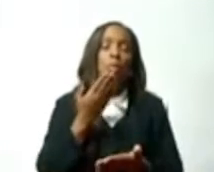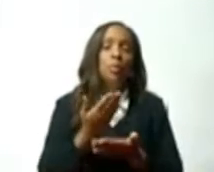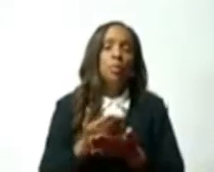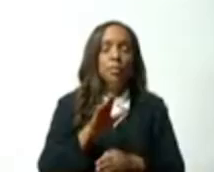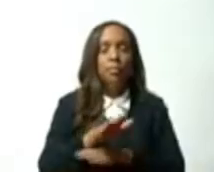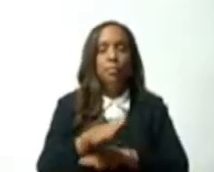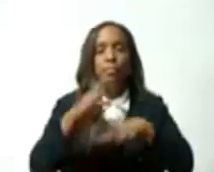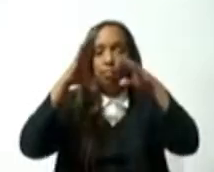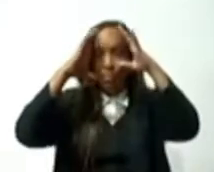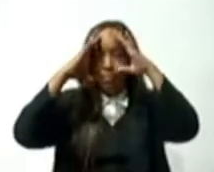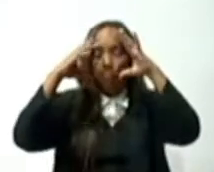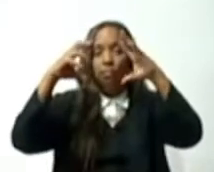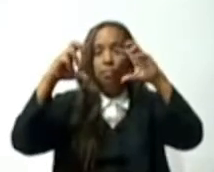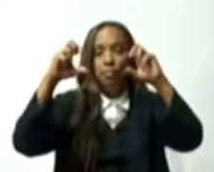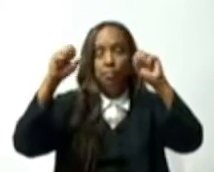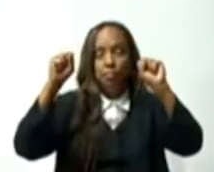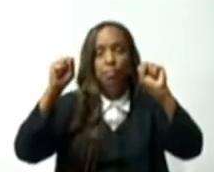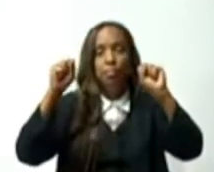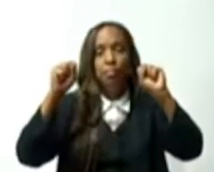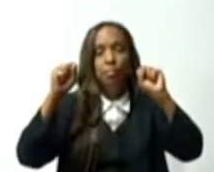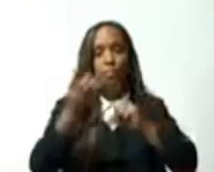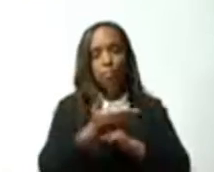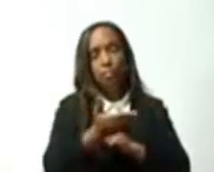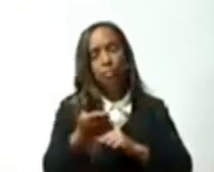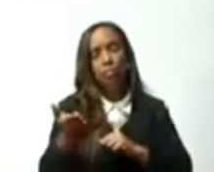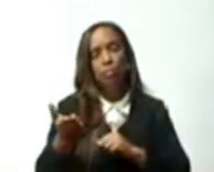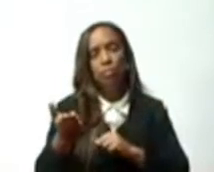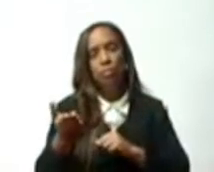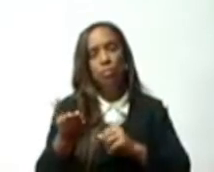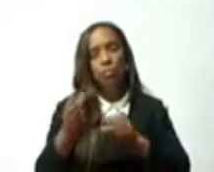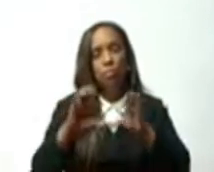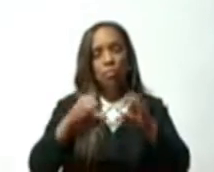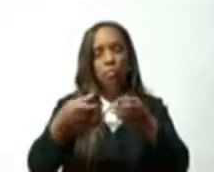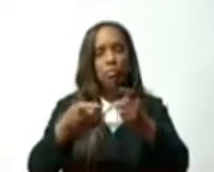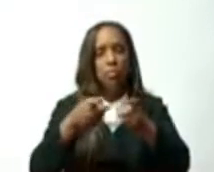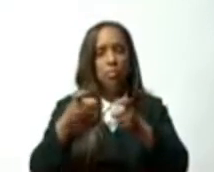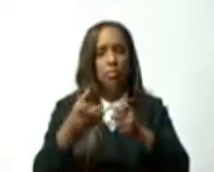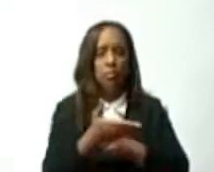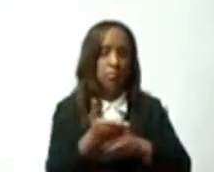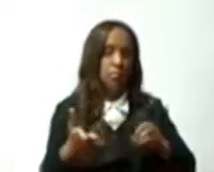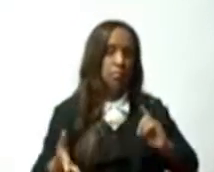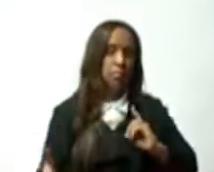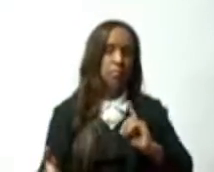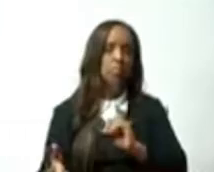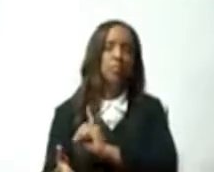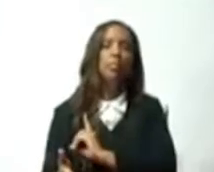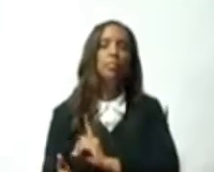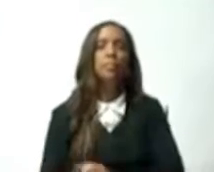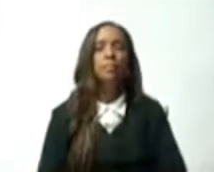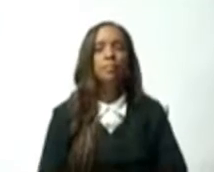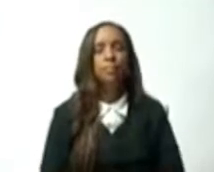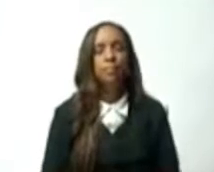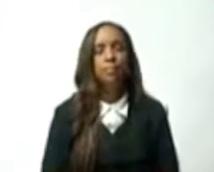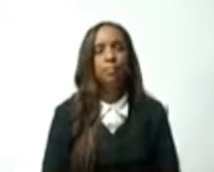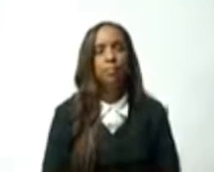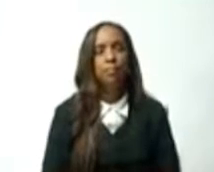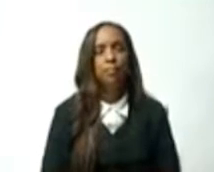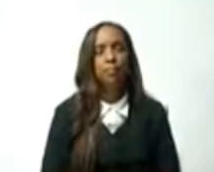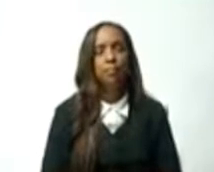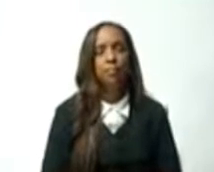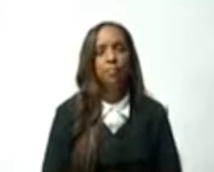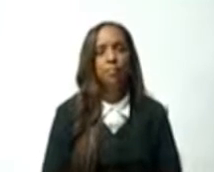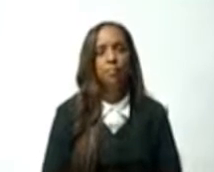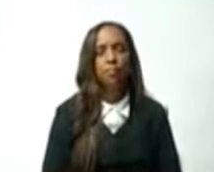de Diputados, bufete directivo, diputadas y diputados. Presidente, el